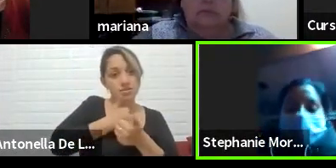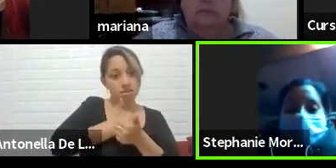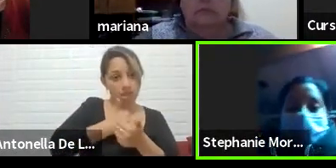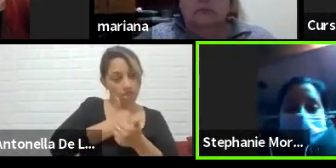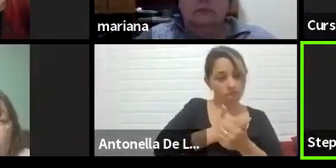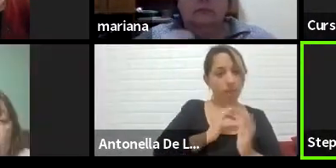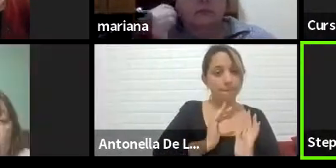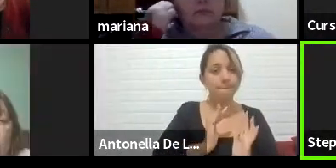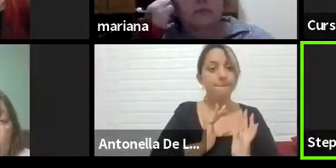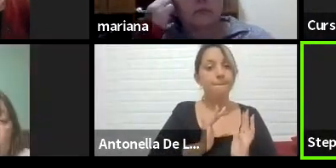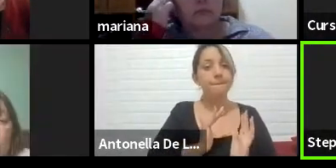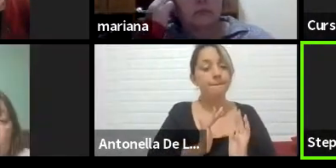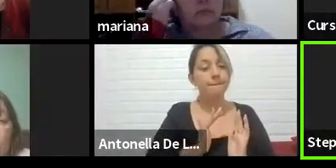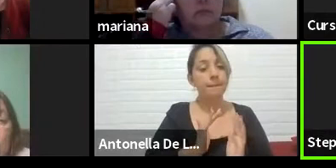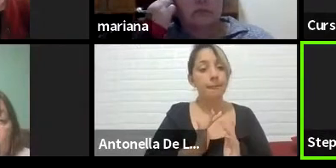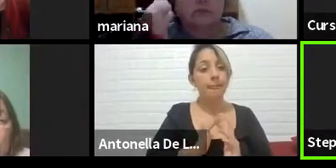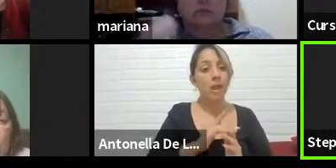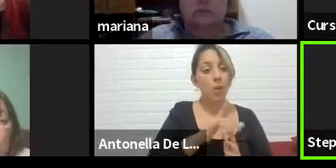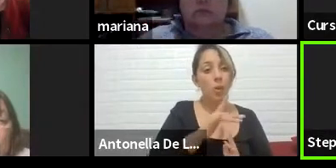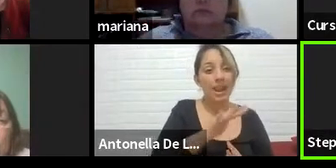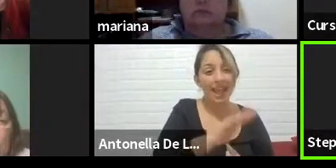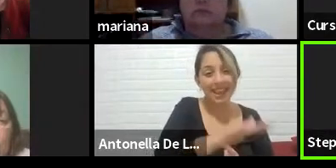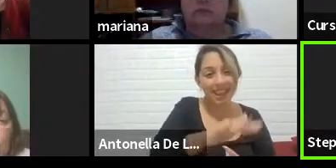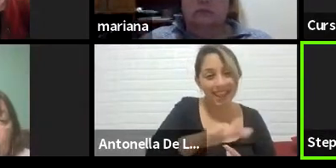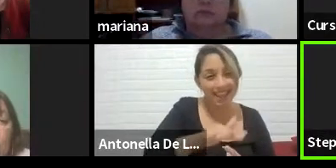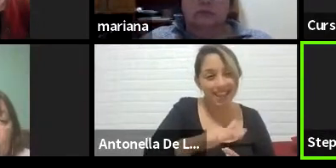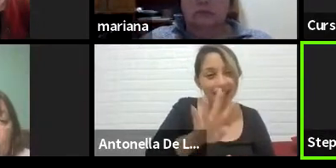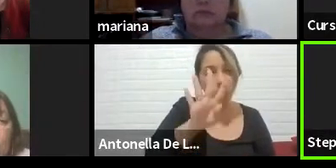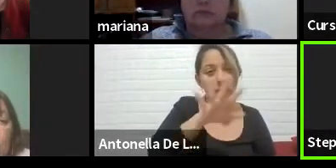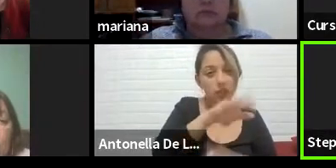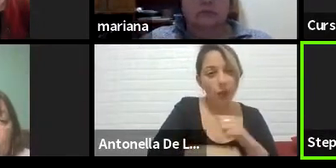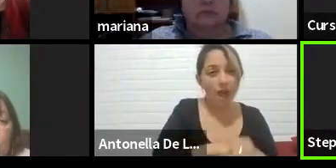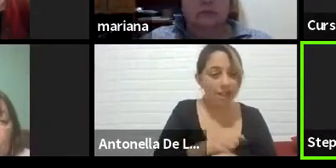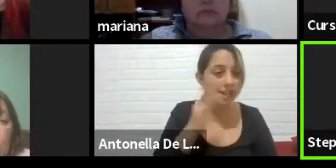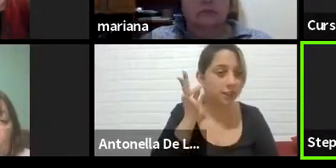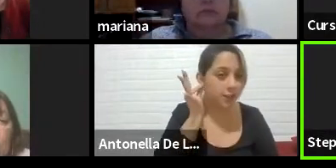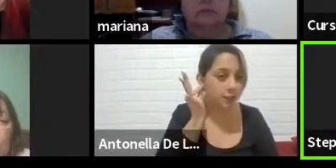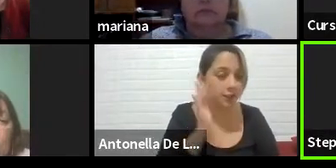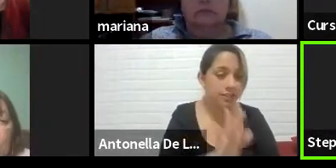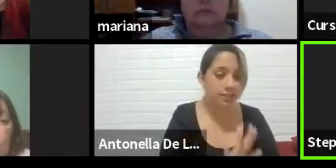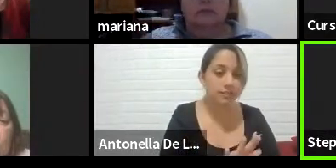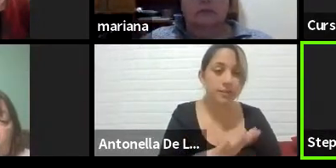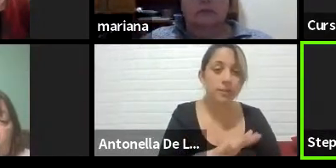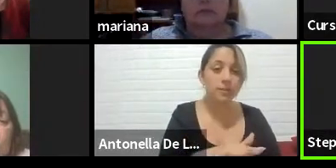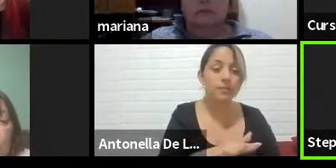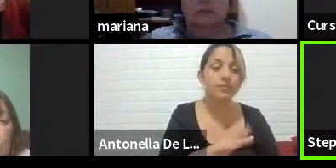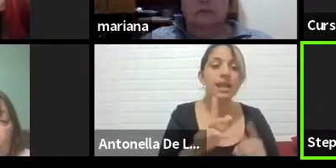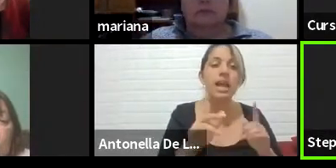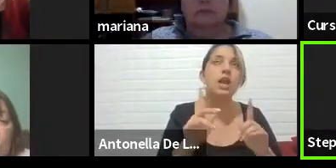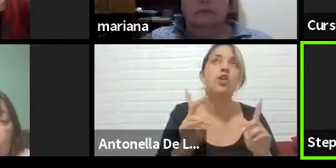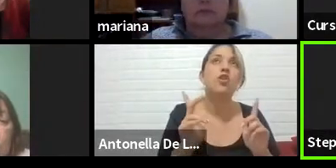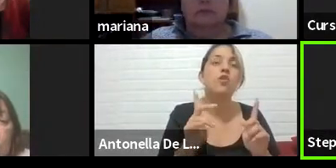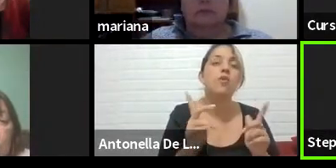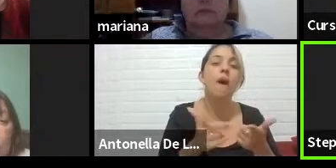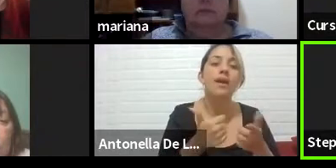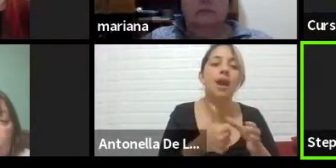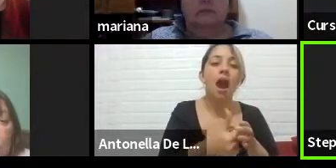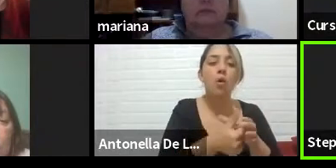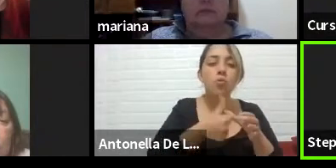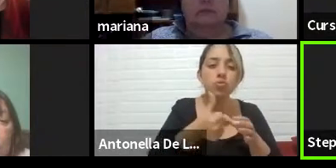personal de una pequeña de 4 años, que no tiene TEA, pero tiene